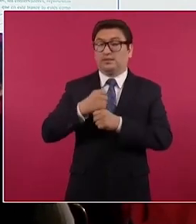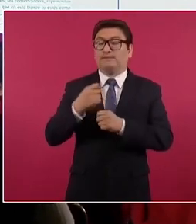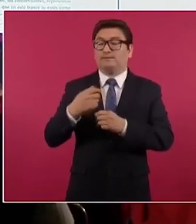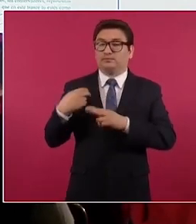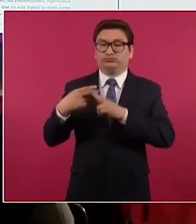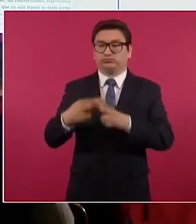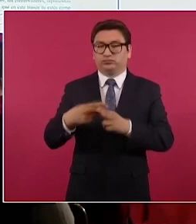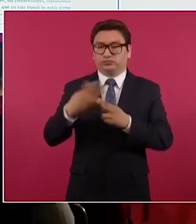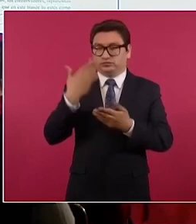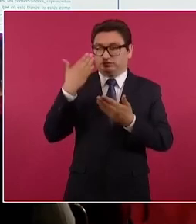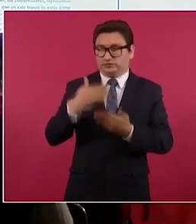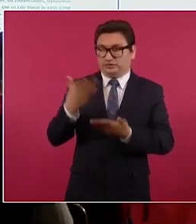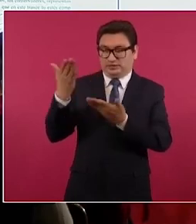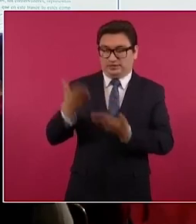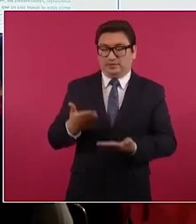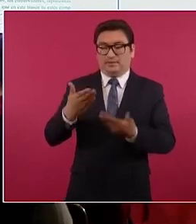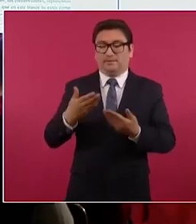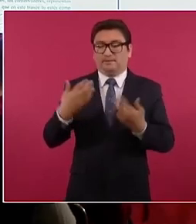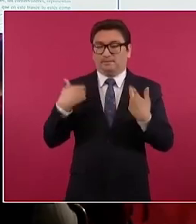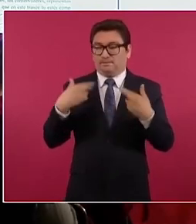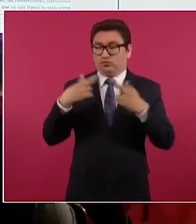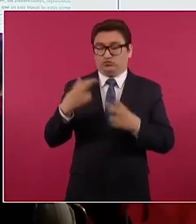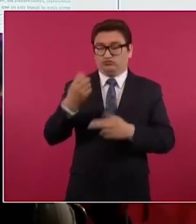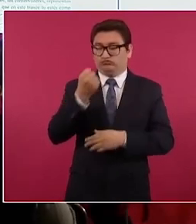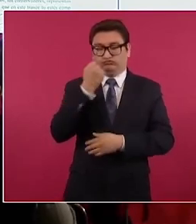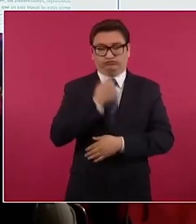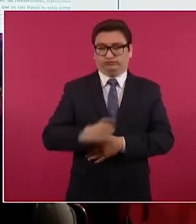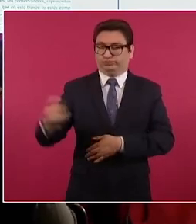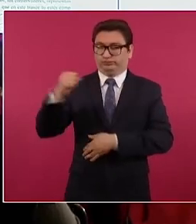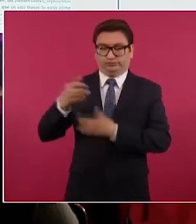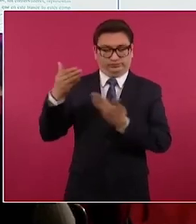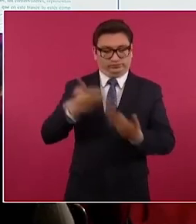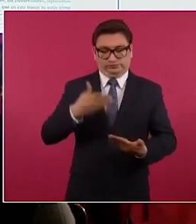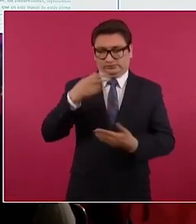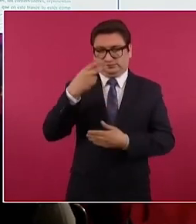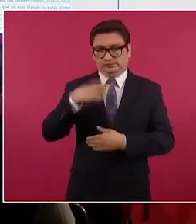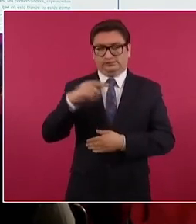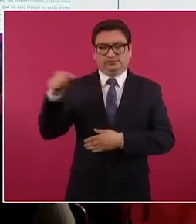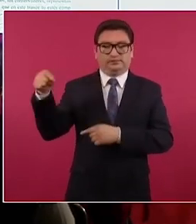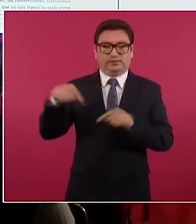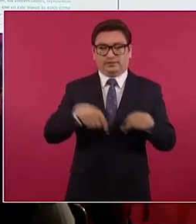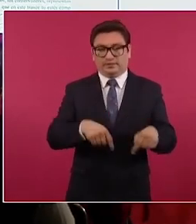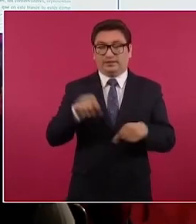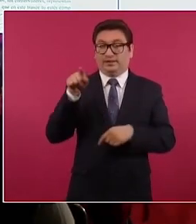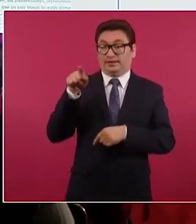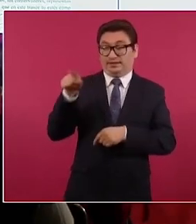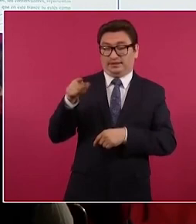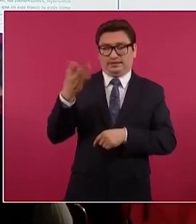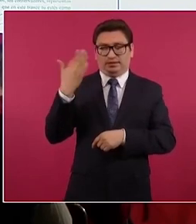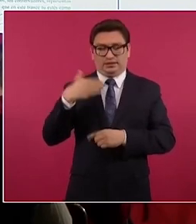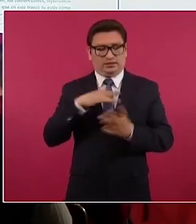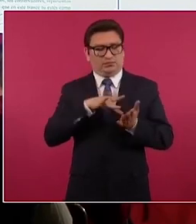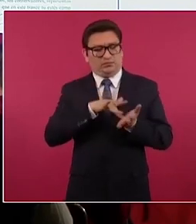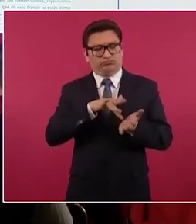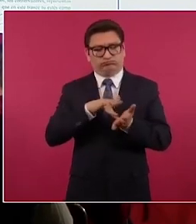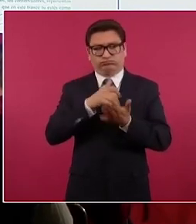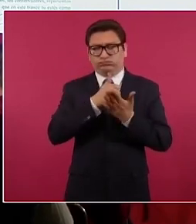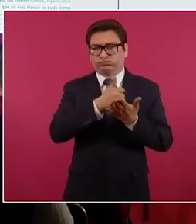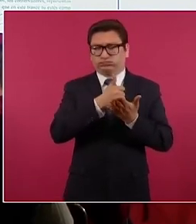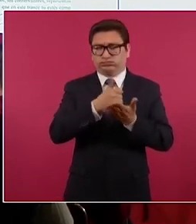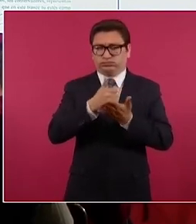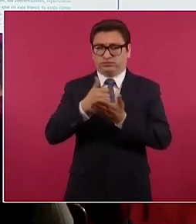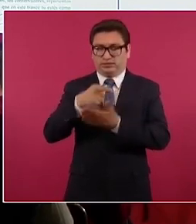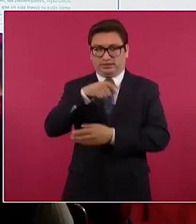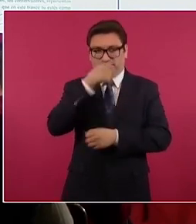docente a nuestro país. Ella colaboró directamente con